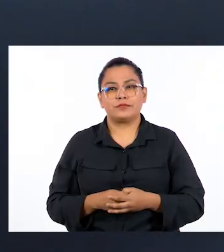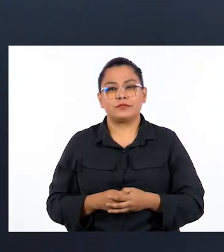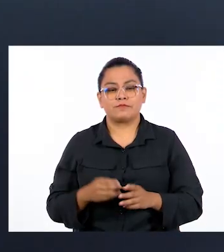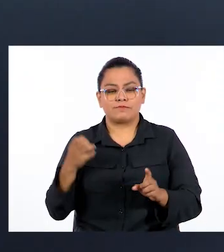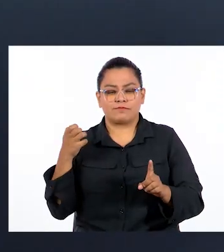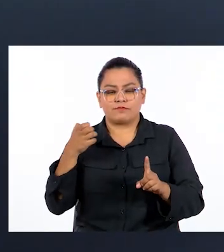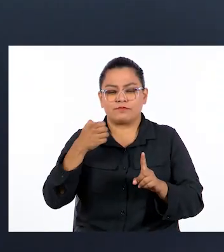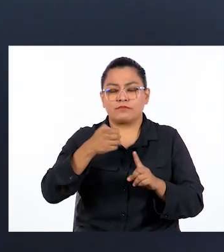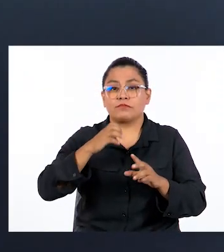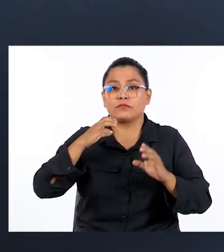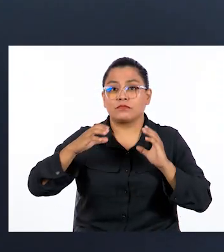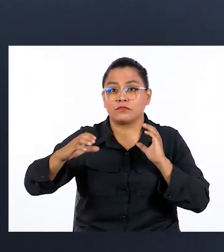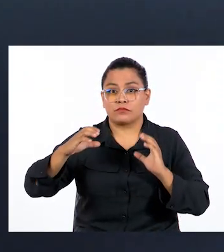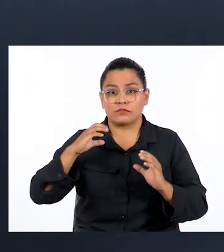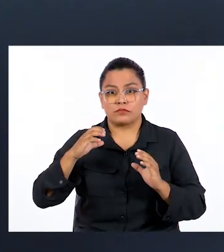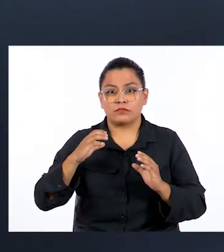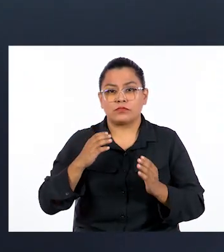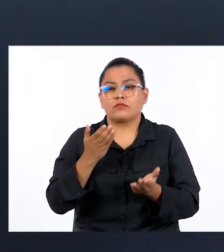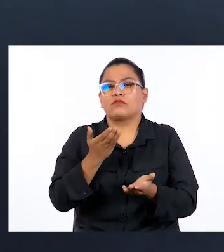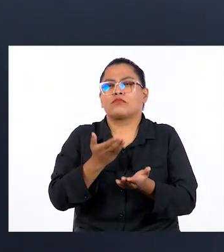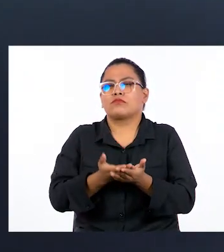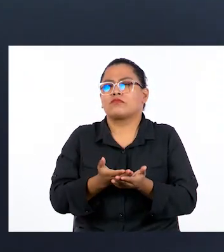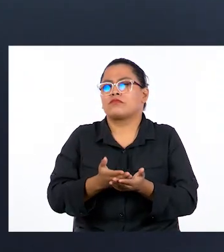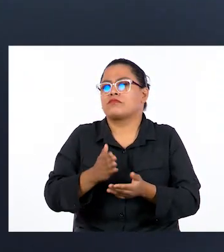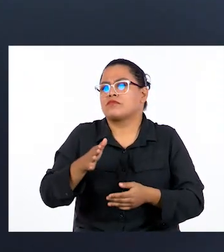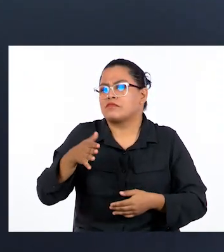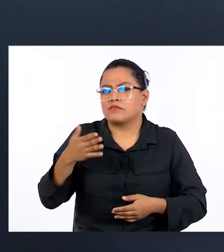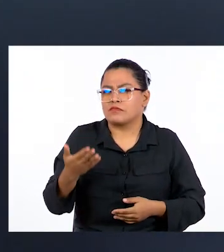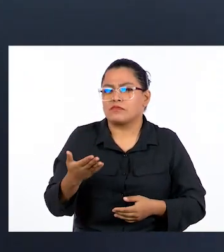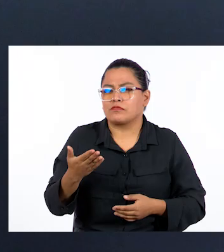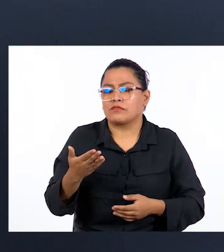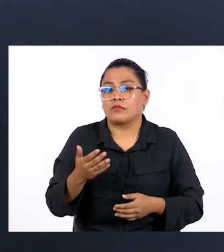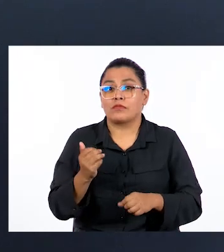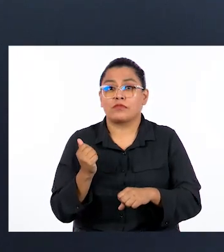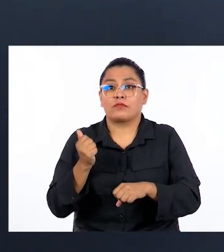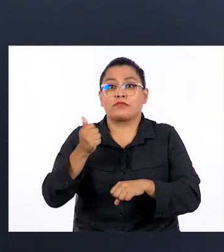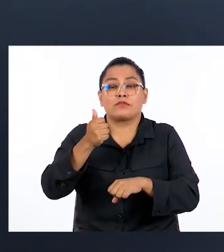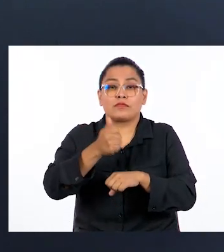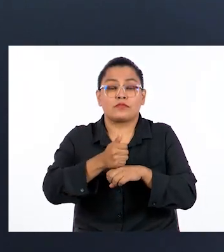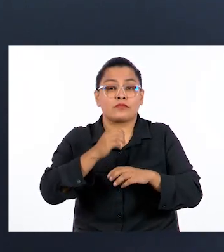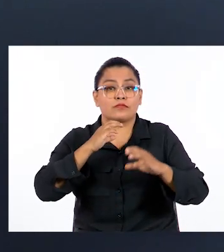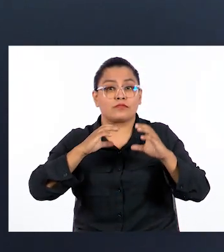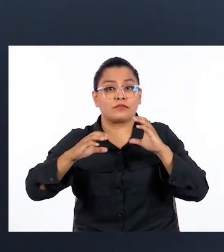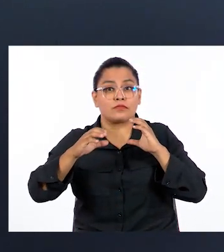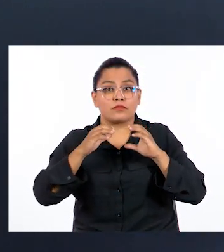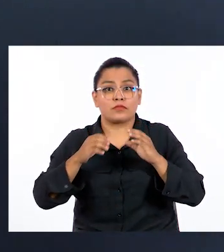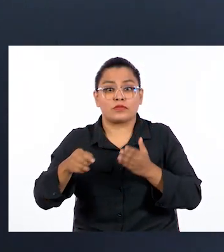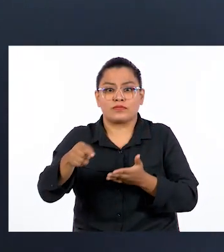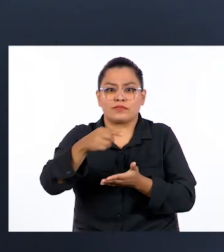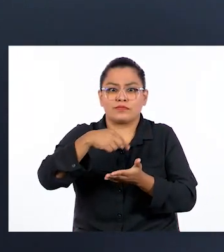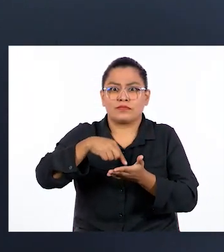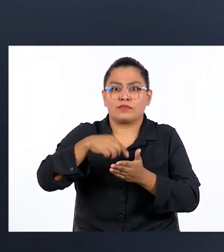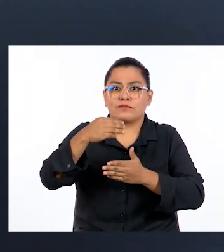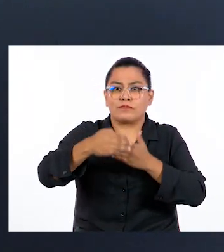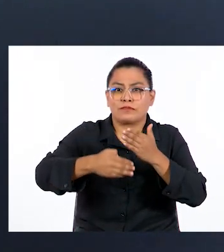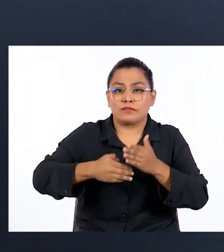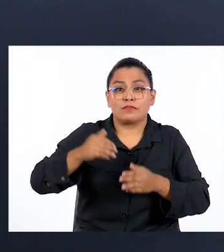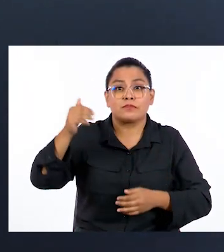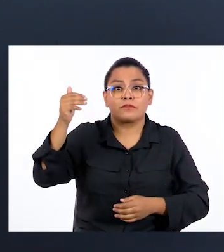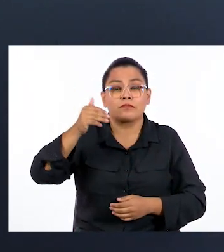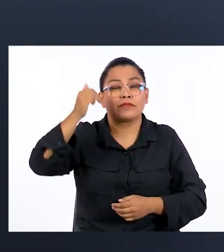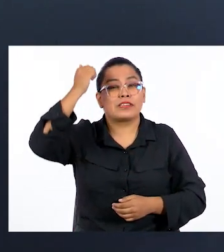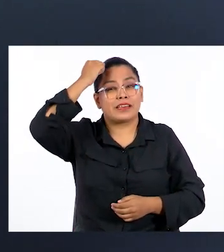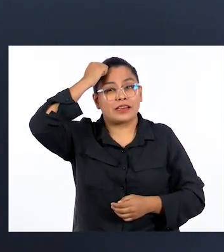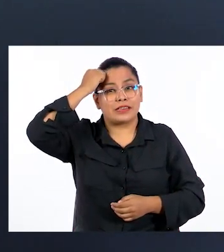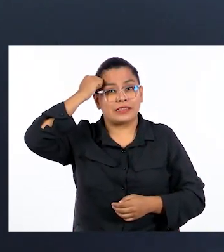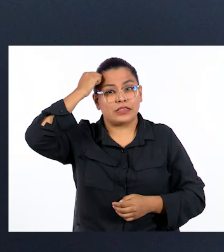El enfoque comunicativo tiene como propósito fundamental ubicar la comunicación en el centro del proceso de